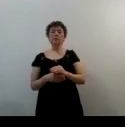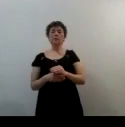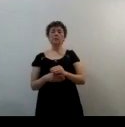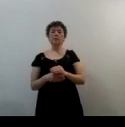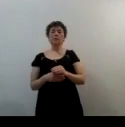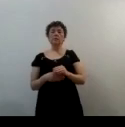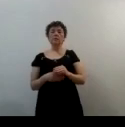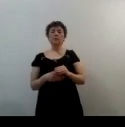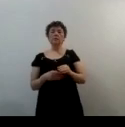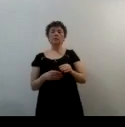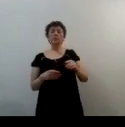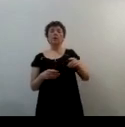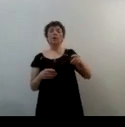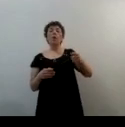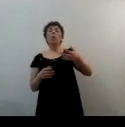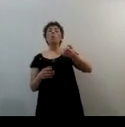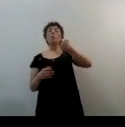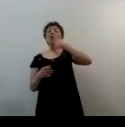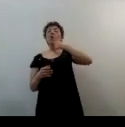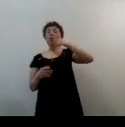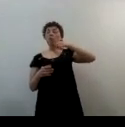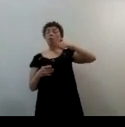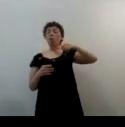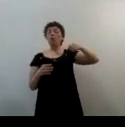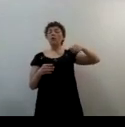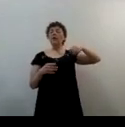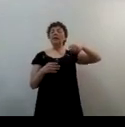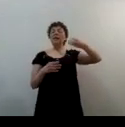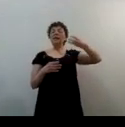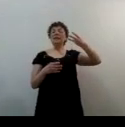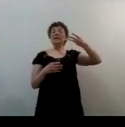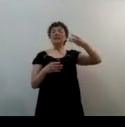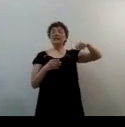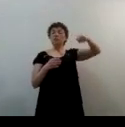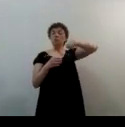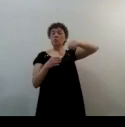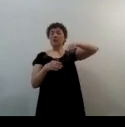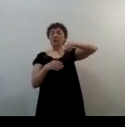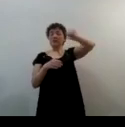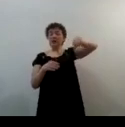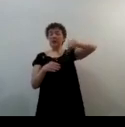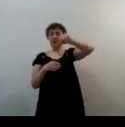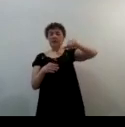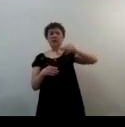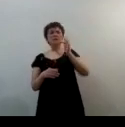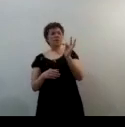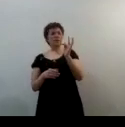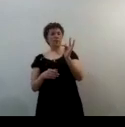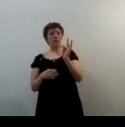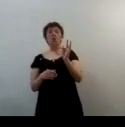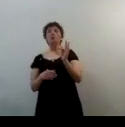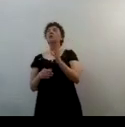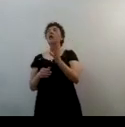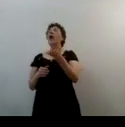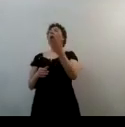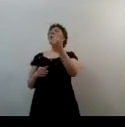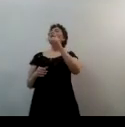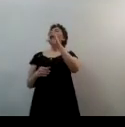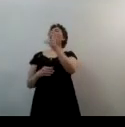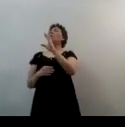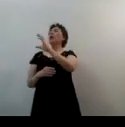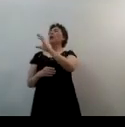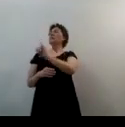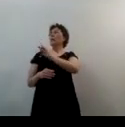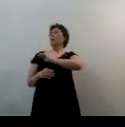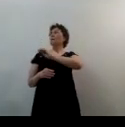de aceite de oliva al día son muy recomendables, aunque oigas por ahí. Es que tiene un alto contenido calórico, lo tiene, pero